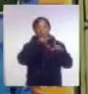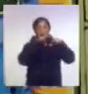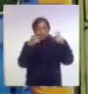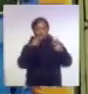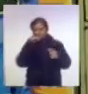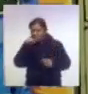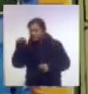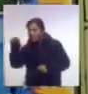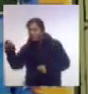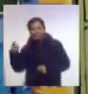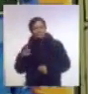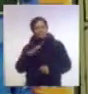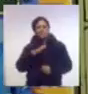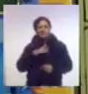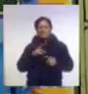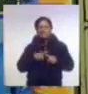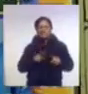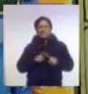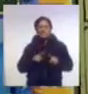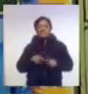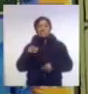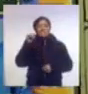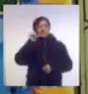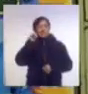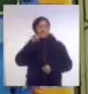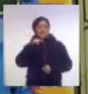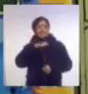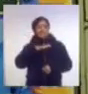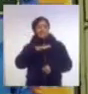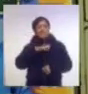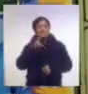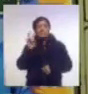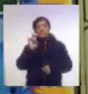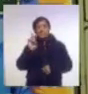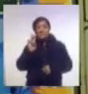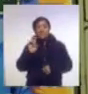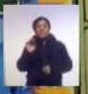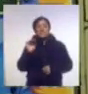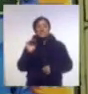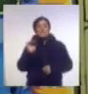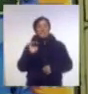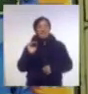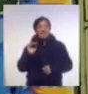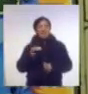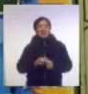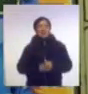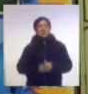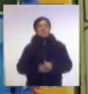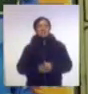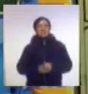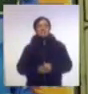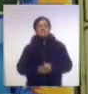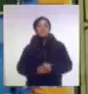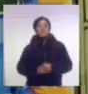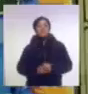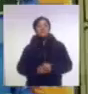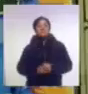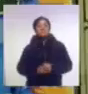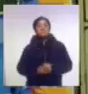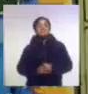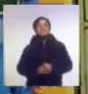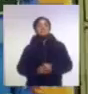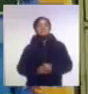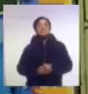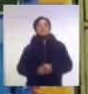nutrimental, pero siempre tiene mucha cantidad de vitaminas, minerales, que por lo general